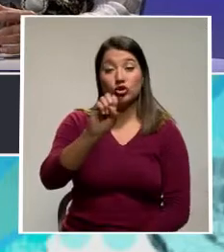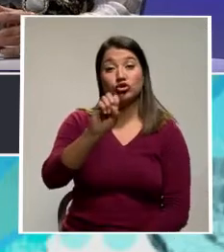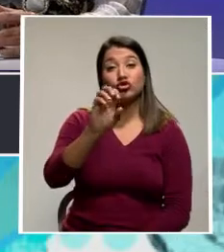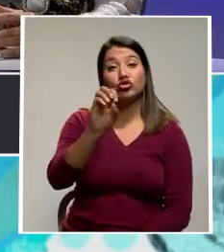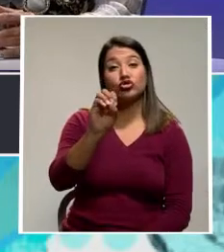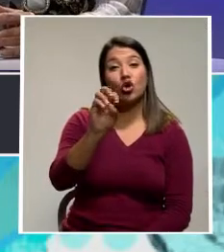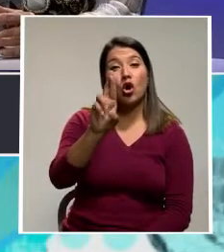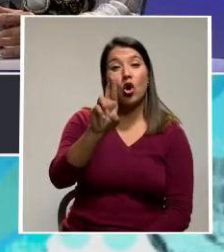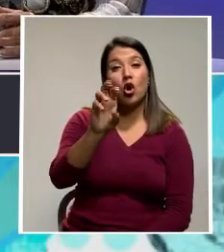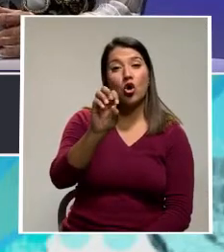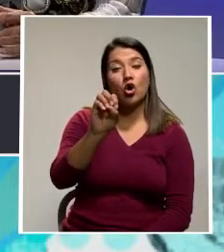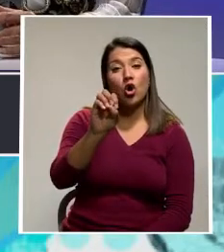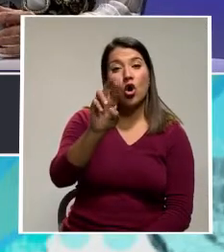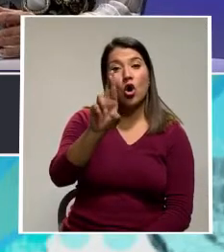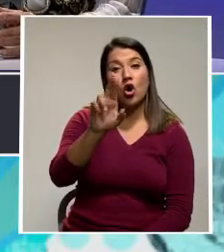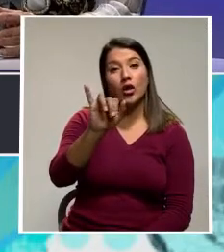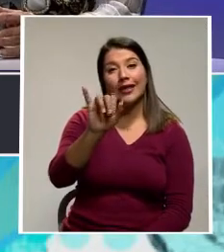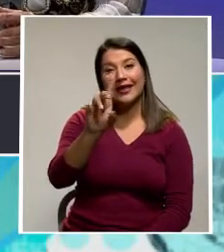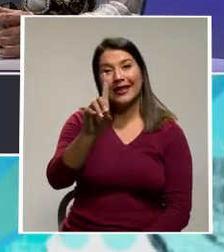conocida